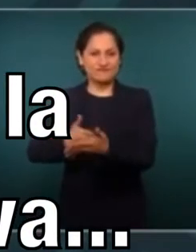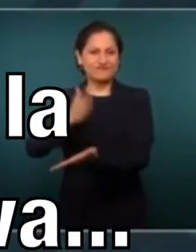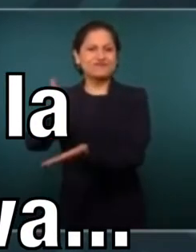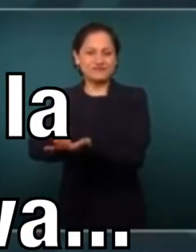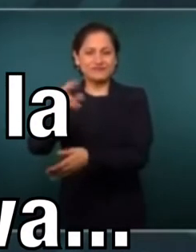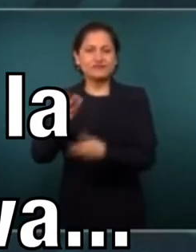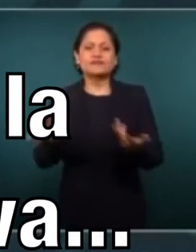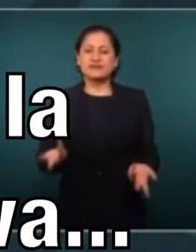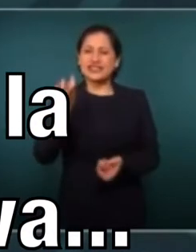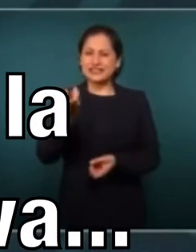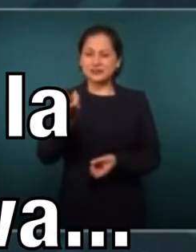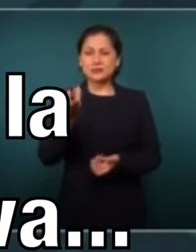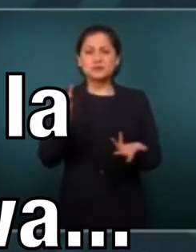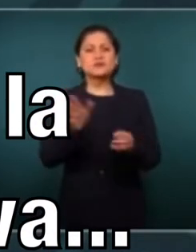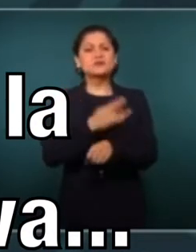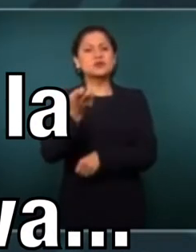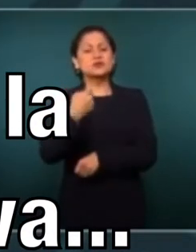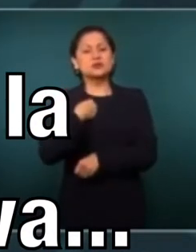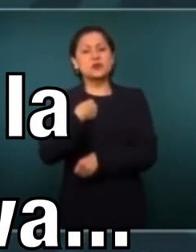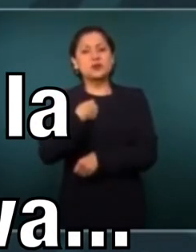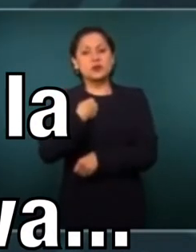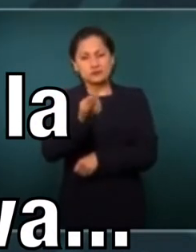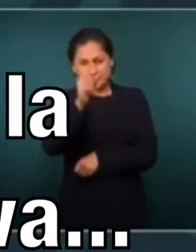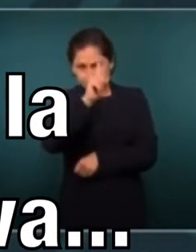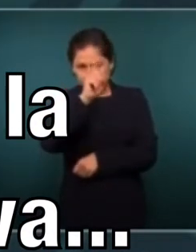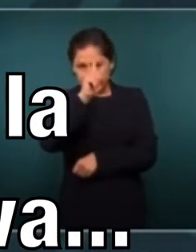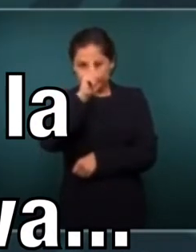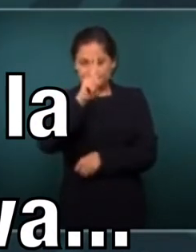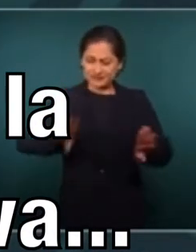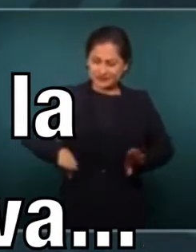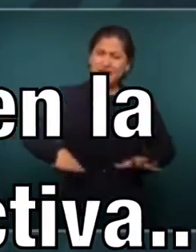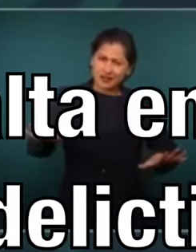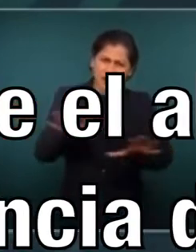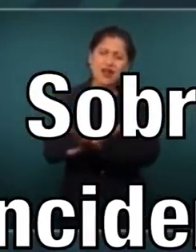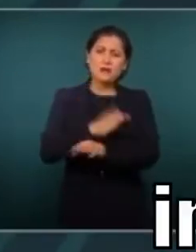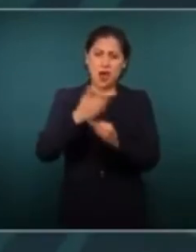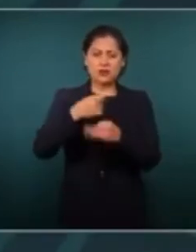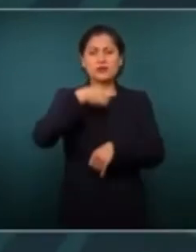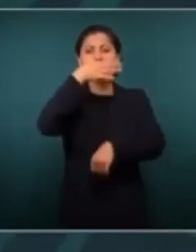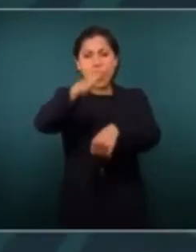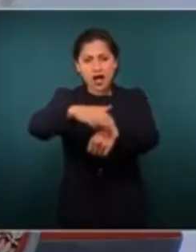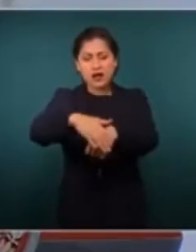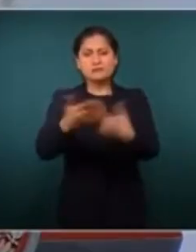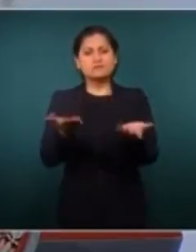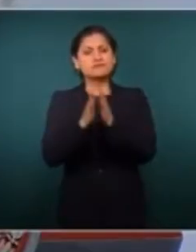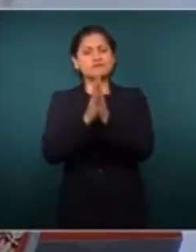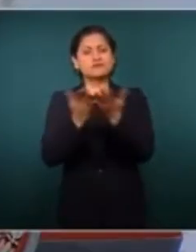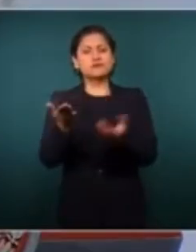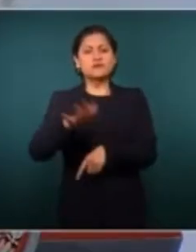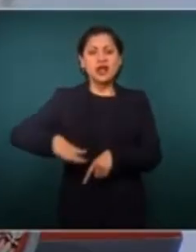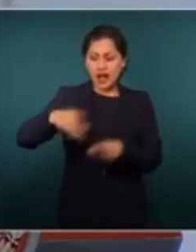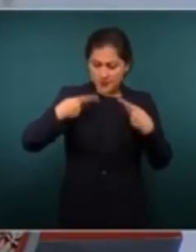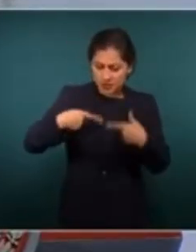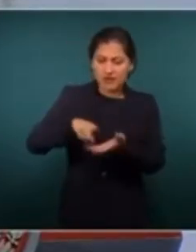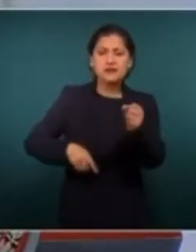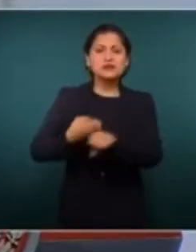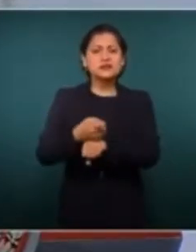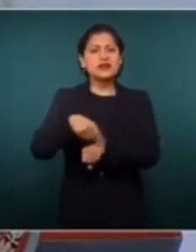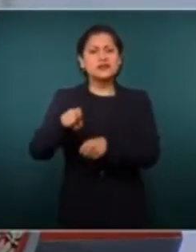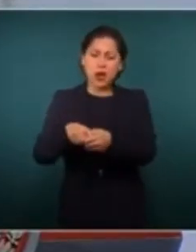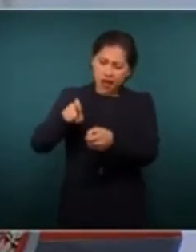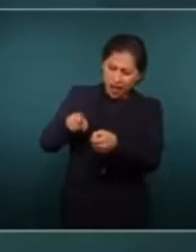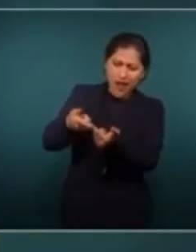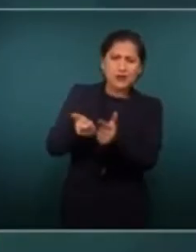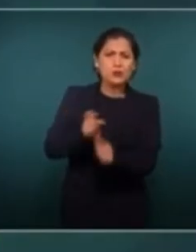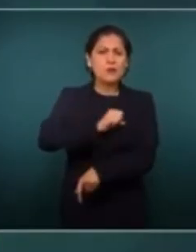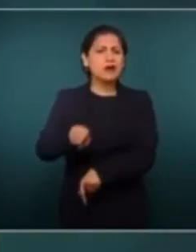Entonces, que cambien de actitud, es una convocatoria, un llamamiento a que se separen de